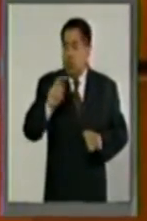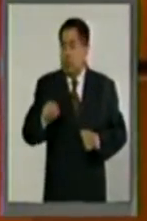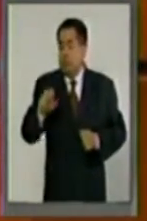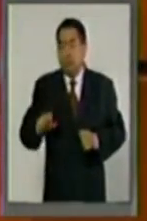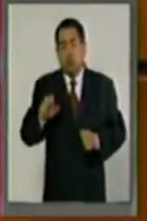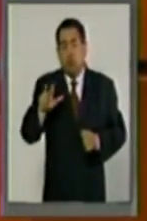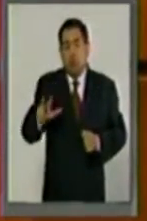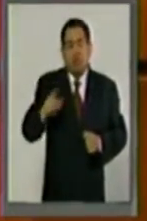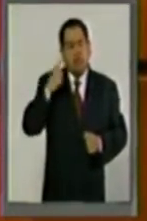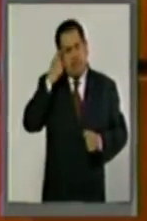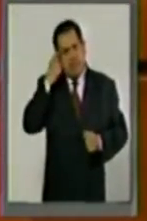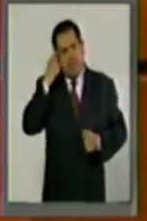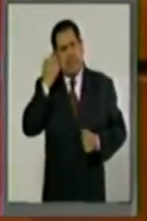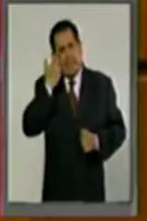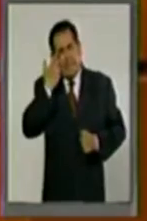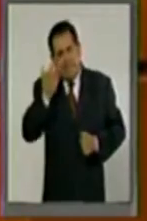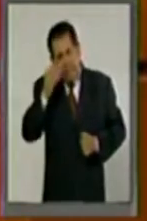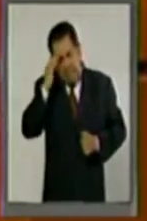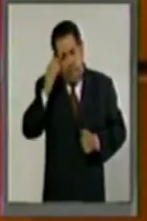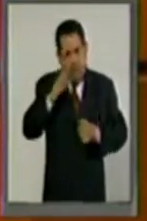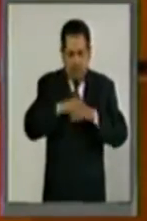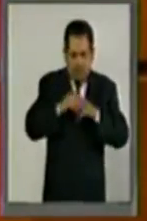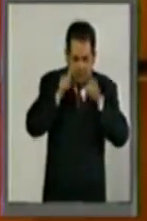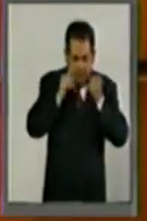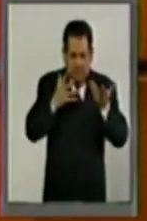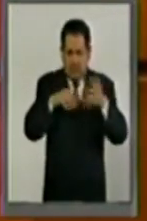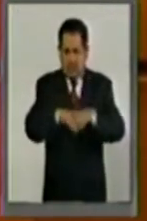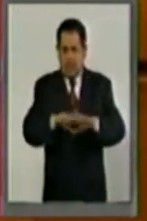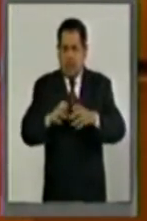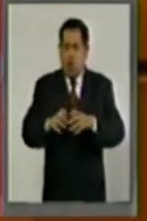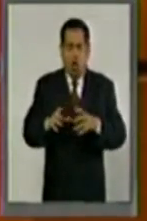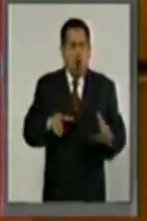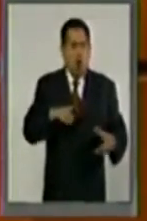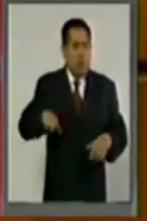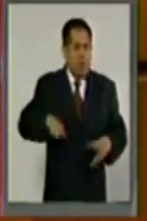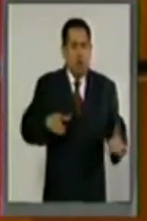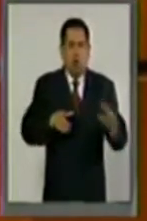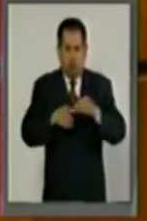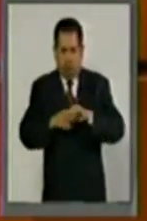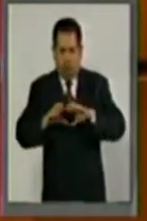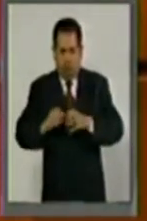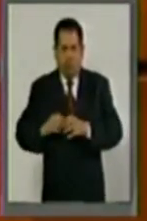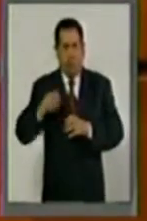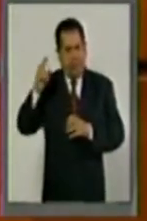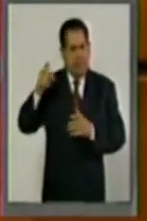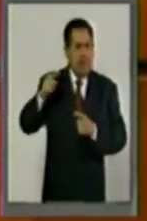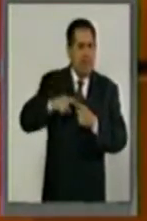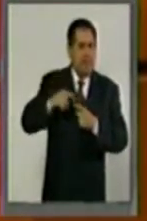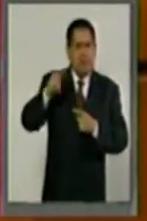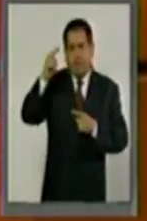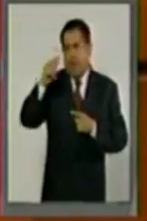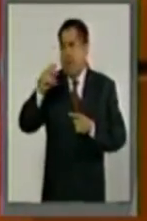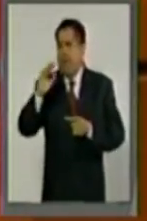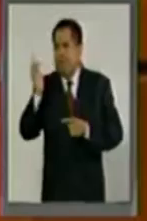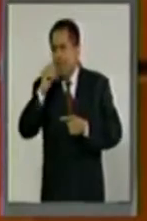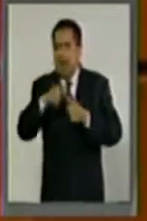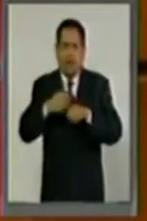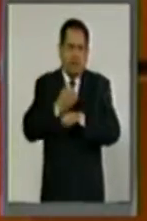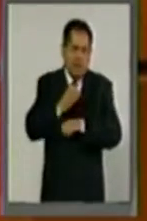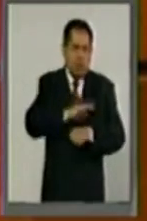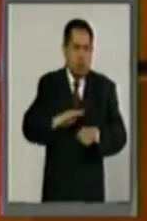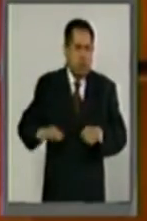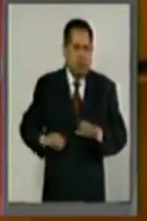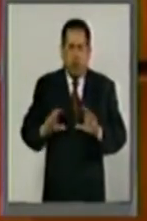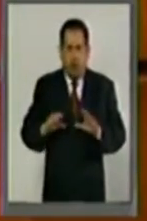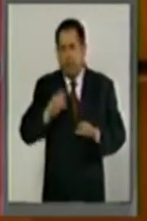2014-2018, se busca no solo asegurar su inclusión en la administración pública en los 3 órdenes de gobiernos, sino además el garantizar